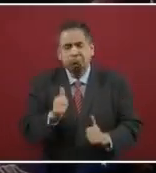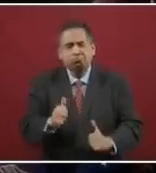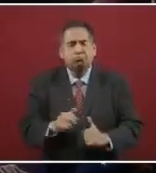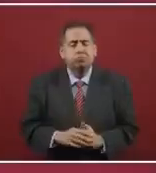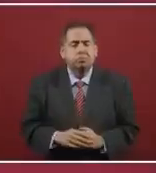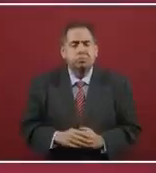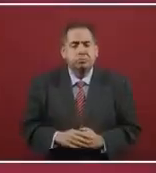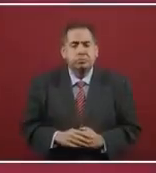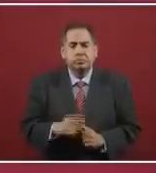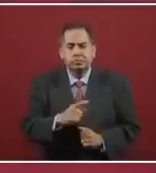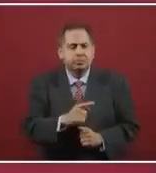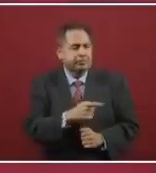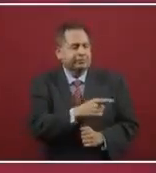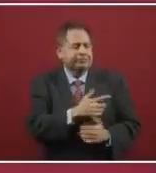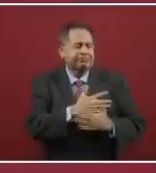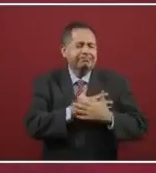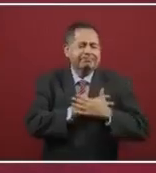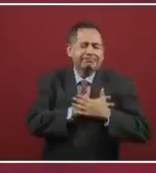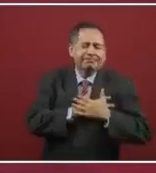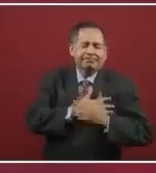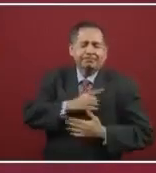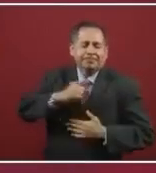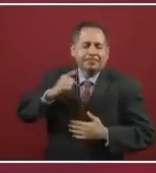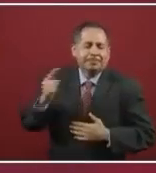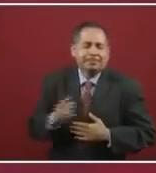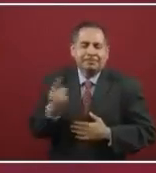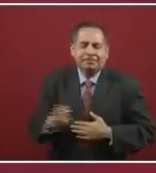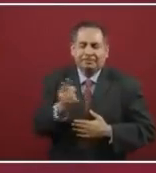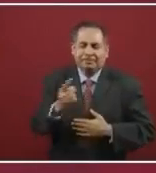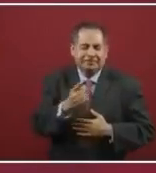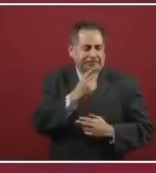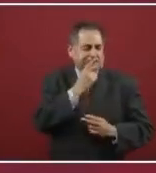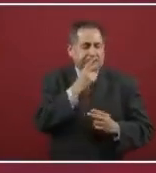Es amor eterno.